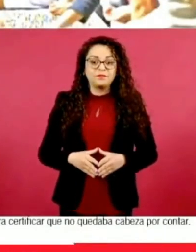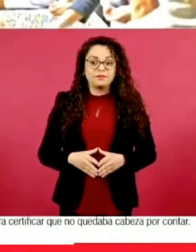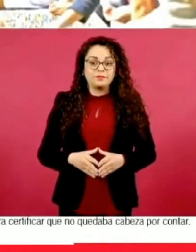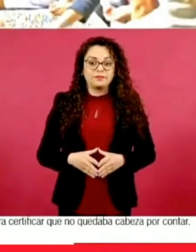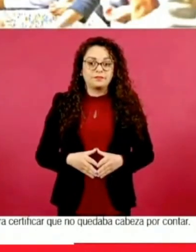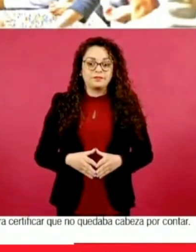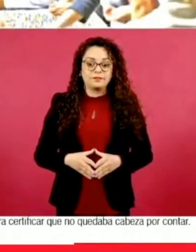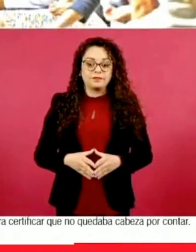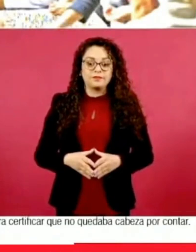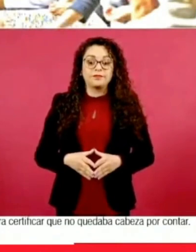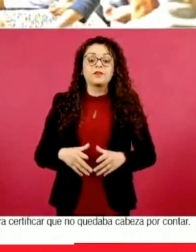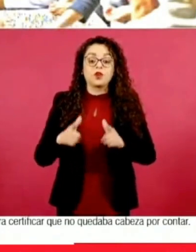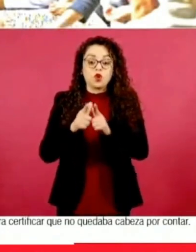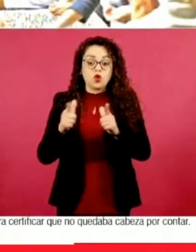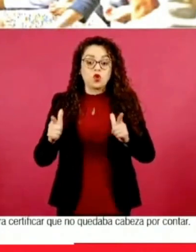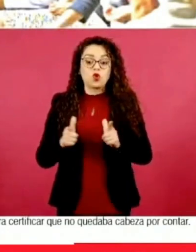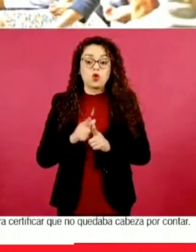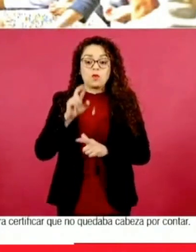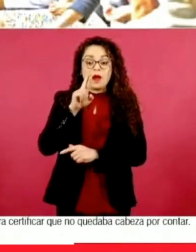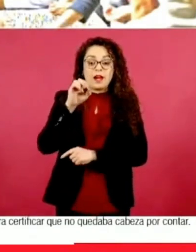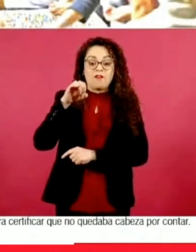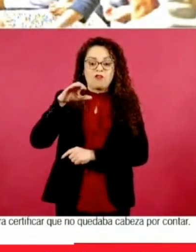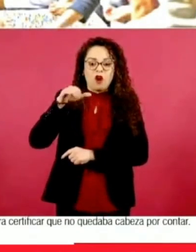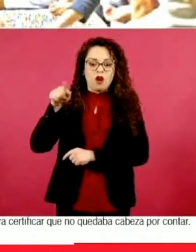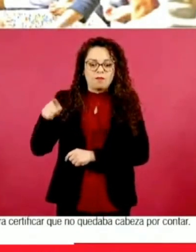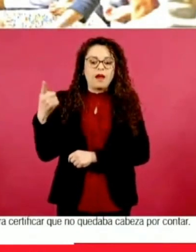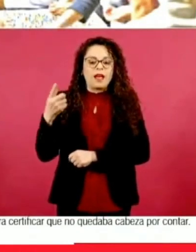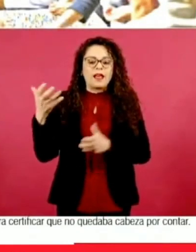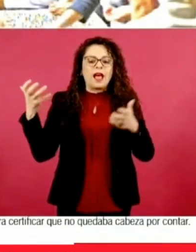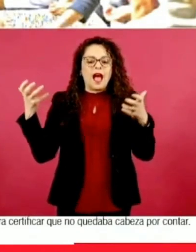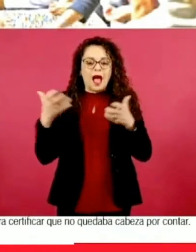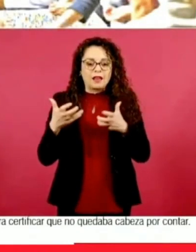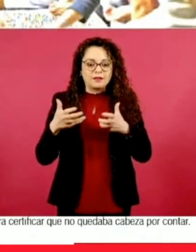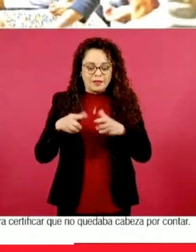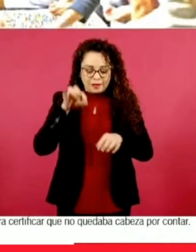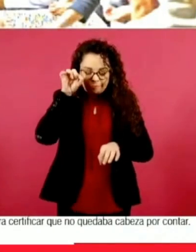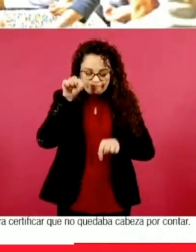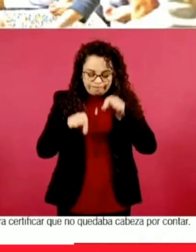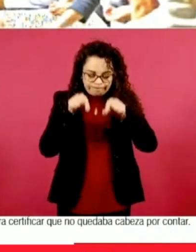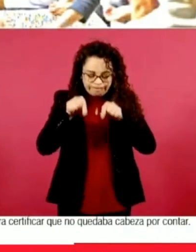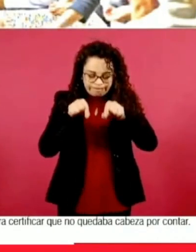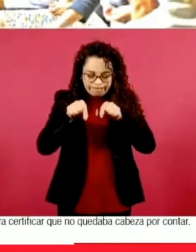Realiza Grupo Reforma ejercicio para contar persona por persona.